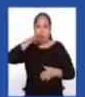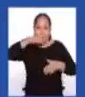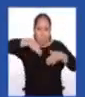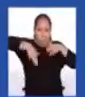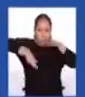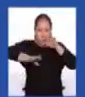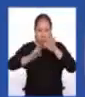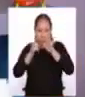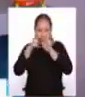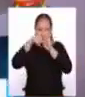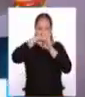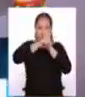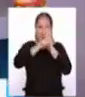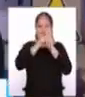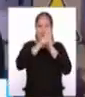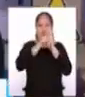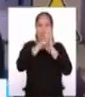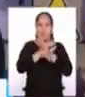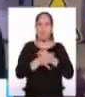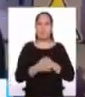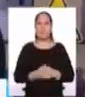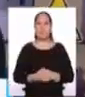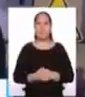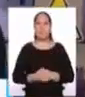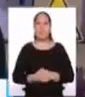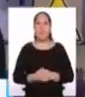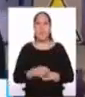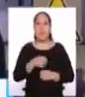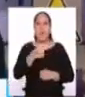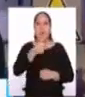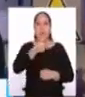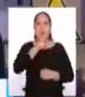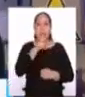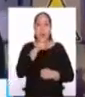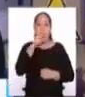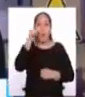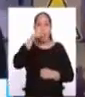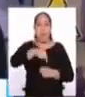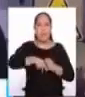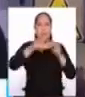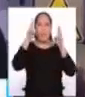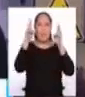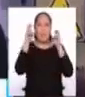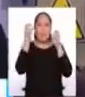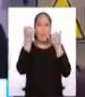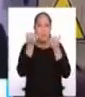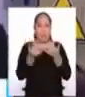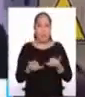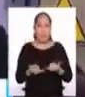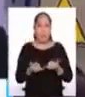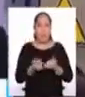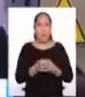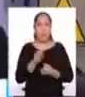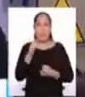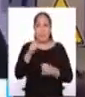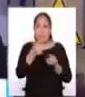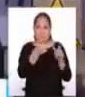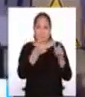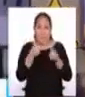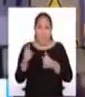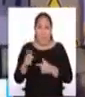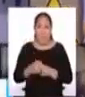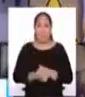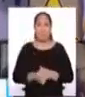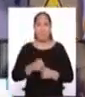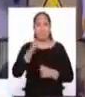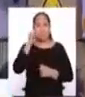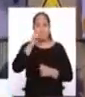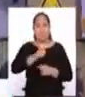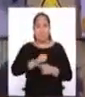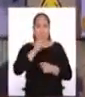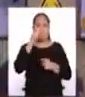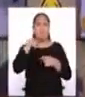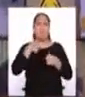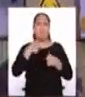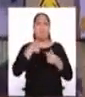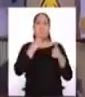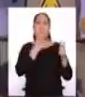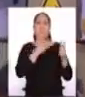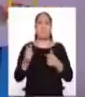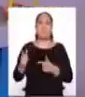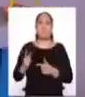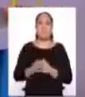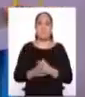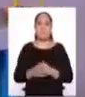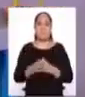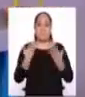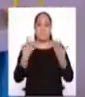video. El agua. Ese es el tema del día de hoy. ¿Estás listo? Estoy más que listo. ¿Cuaderno